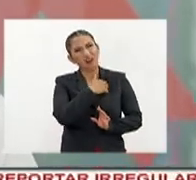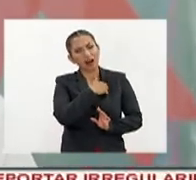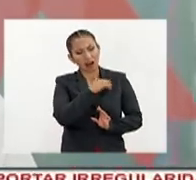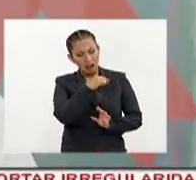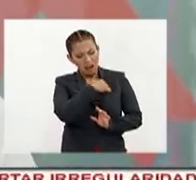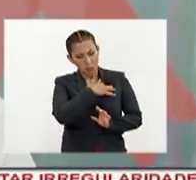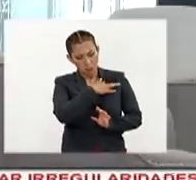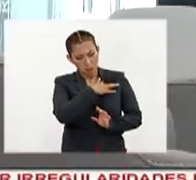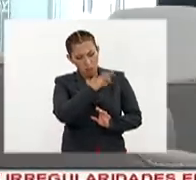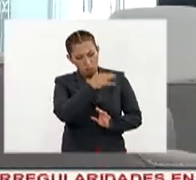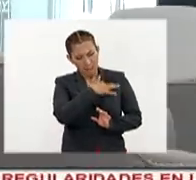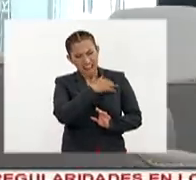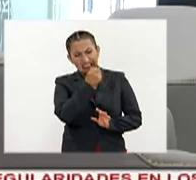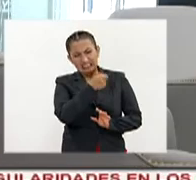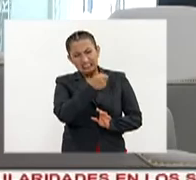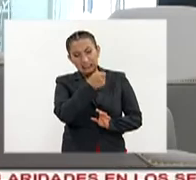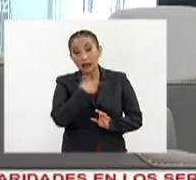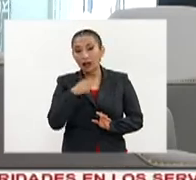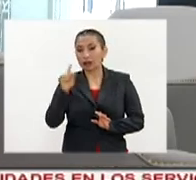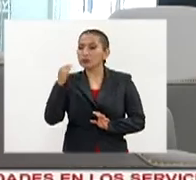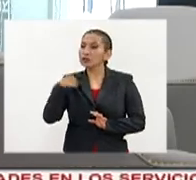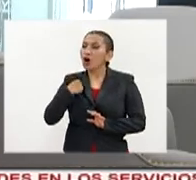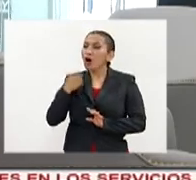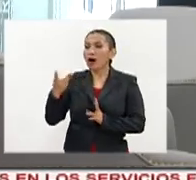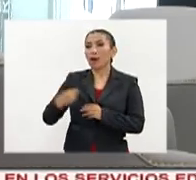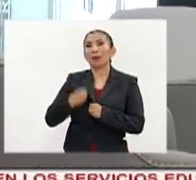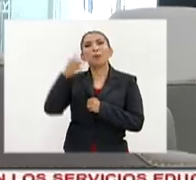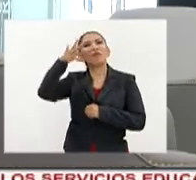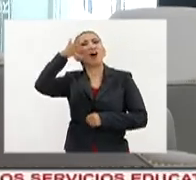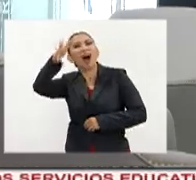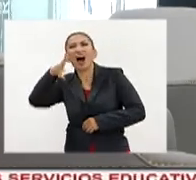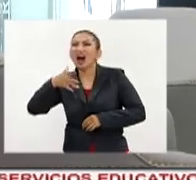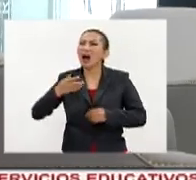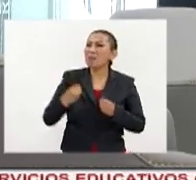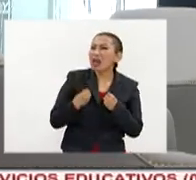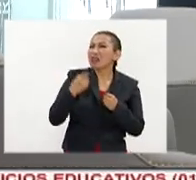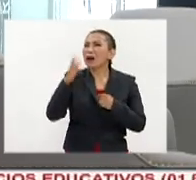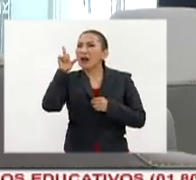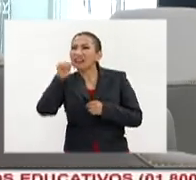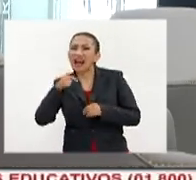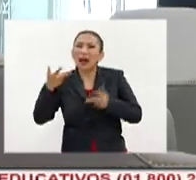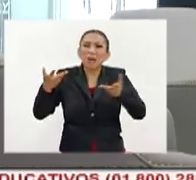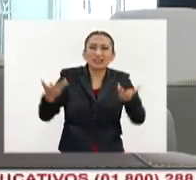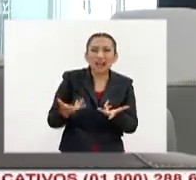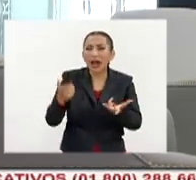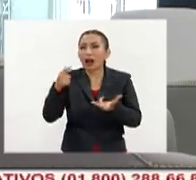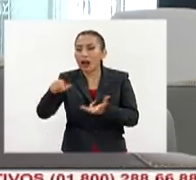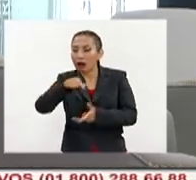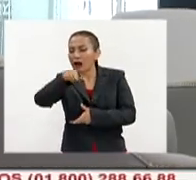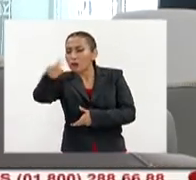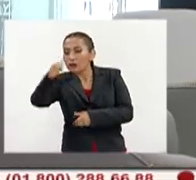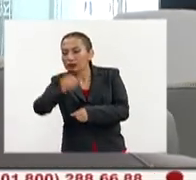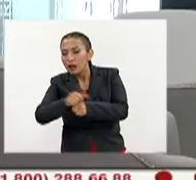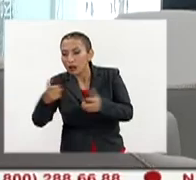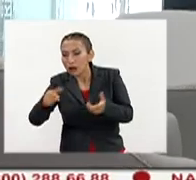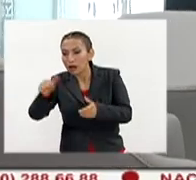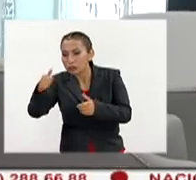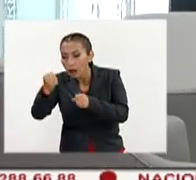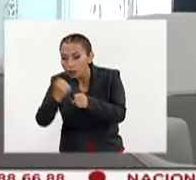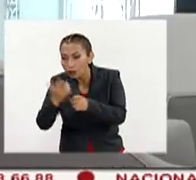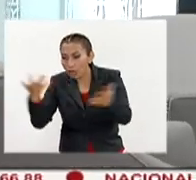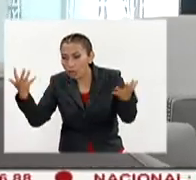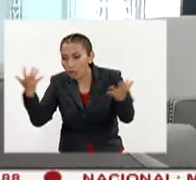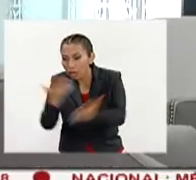una bolita en mi pecho. La verdad es que uno vive planeando el futuro y el mañana y la siguiente semana y los siguientes